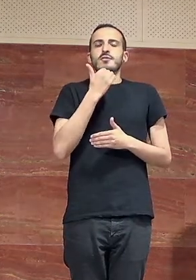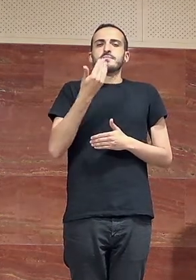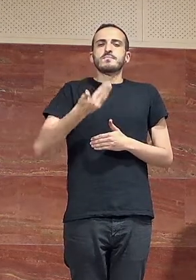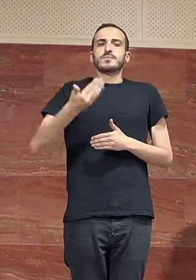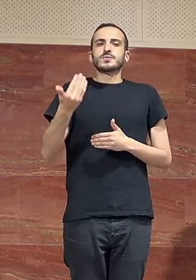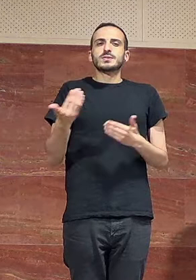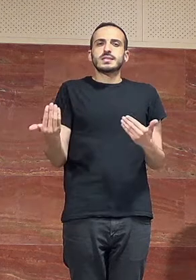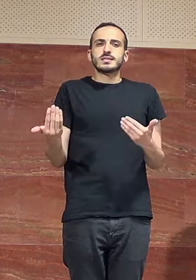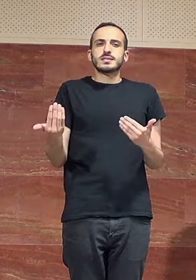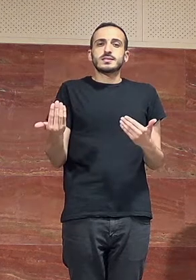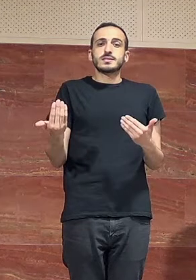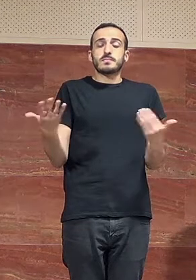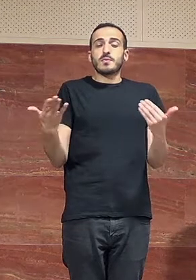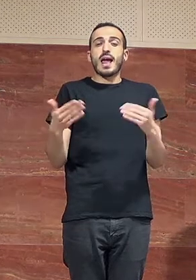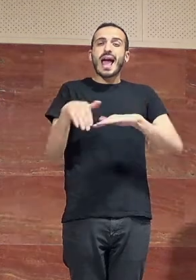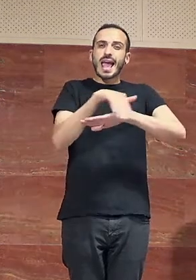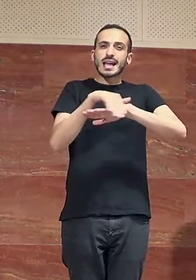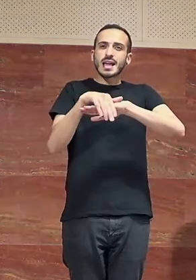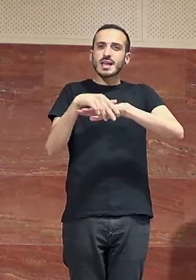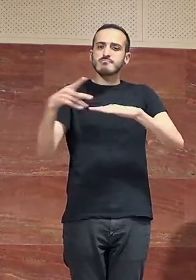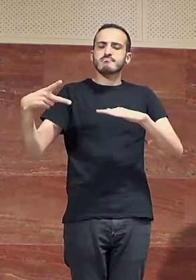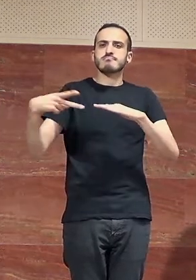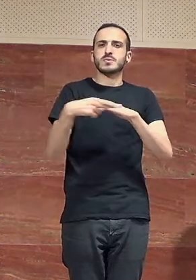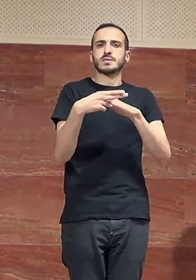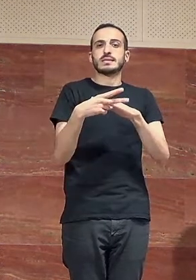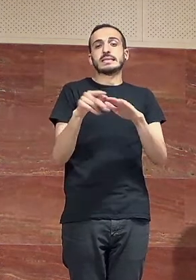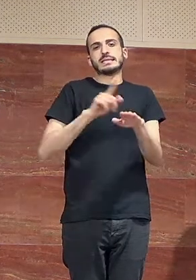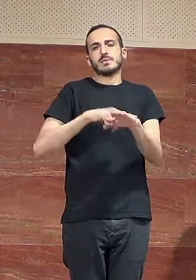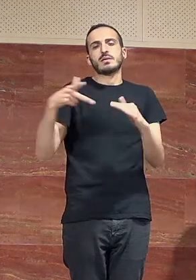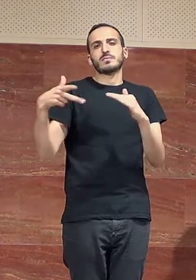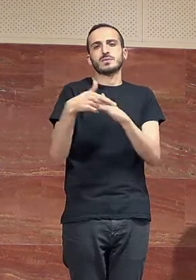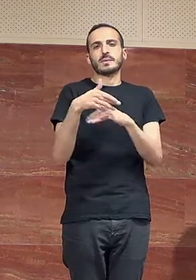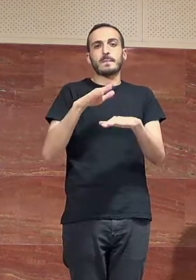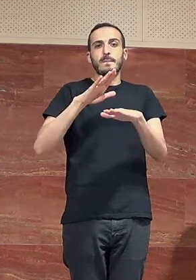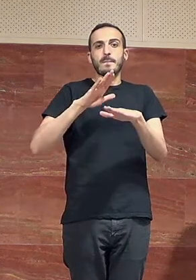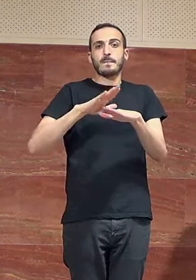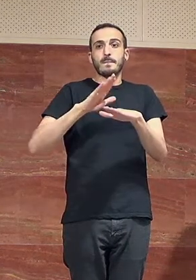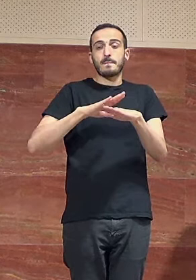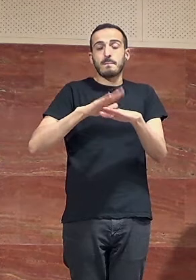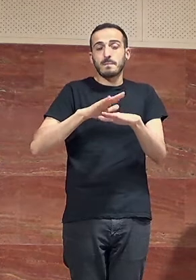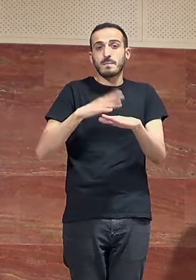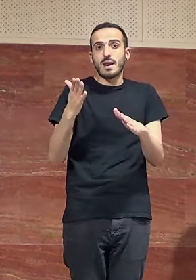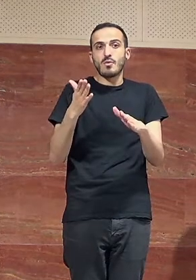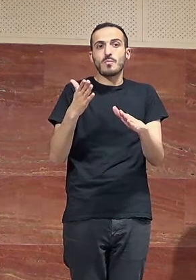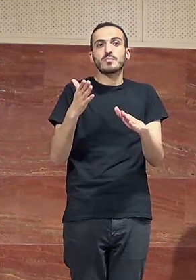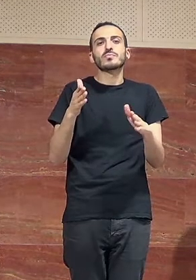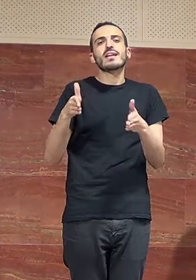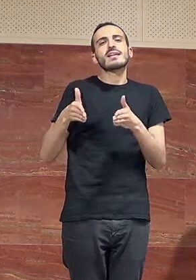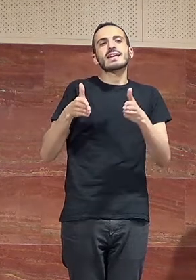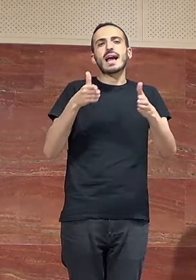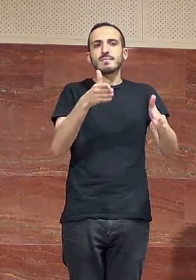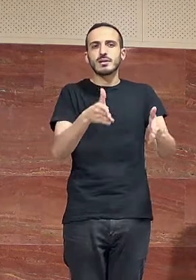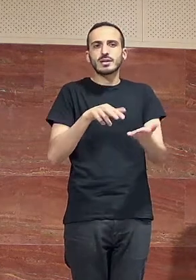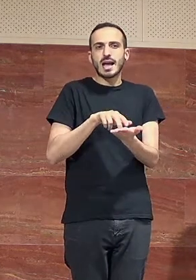tráfico y de corte temporal de una calle vinculada al programa que desarrolla el Ayuntamiento que se llama Camino Escolar Seguro. Esto es en la calle Tabernillas, que es